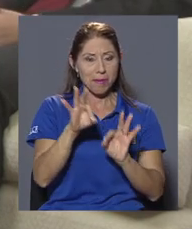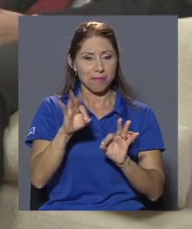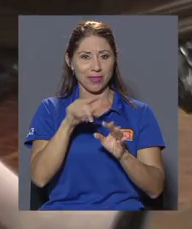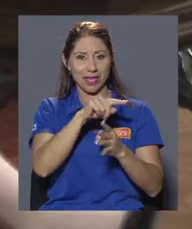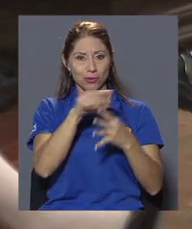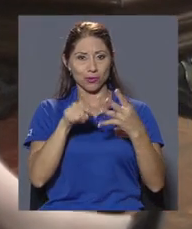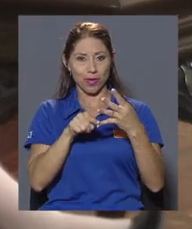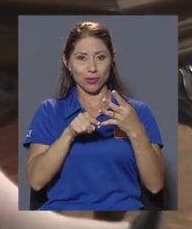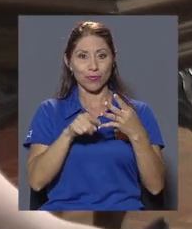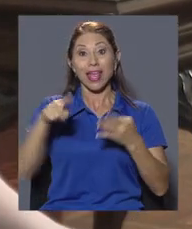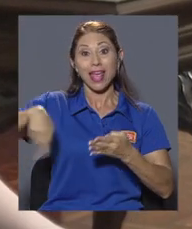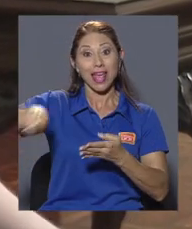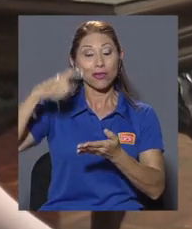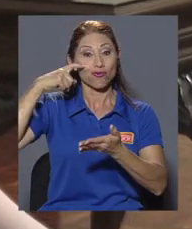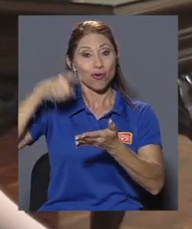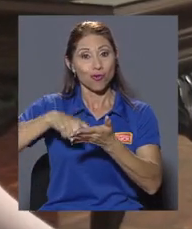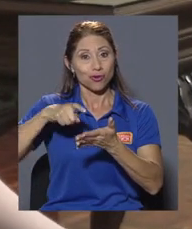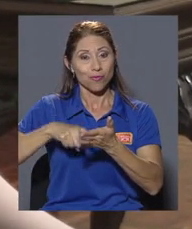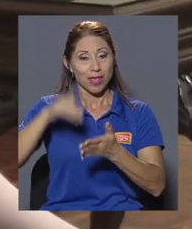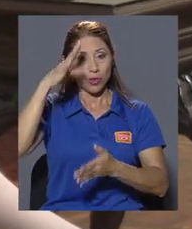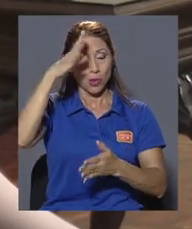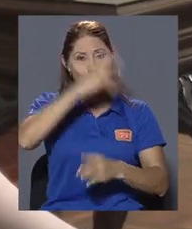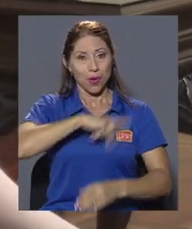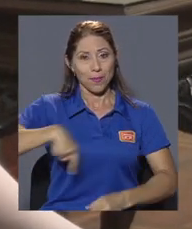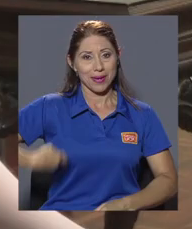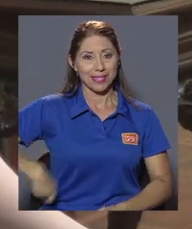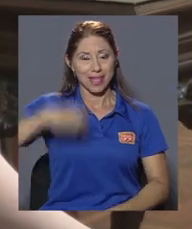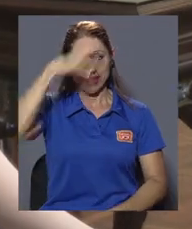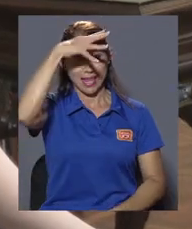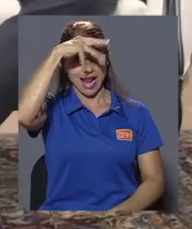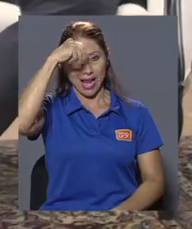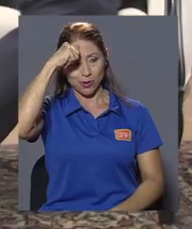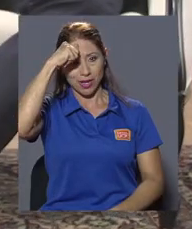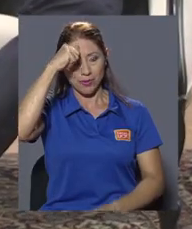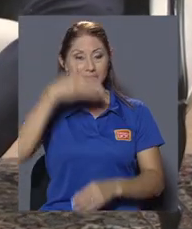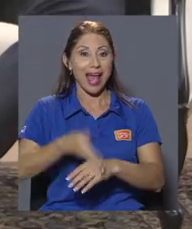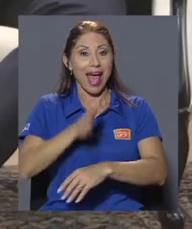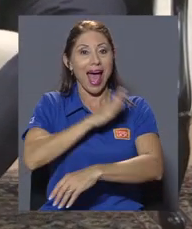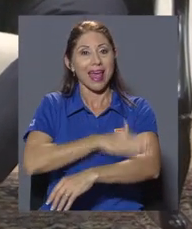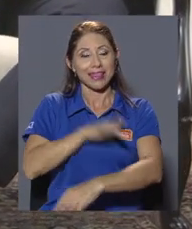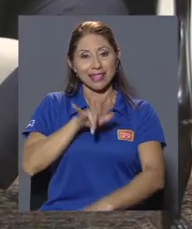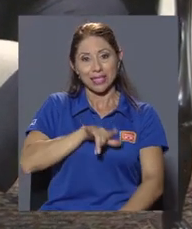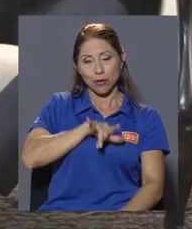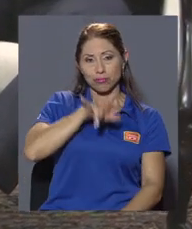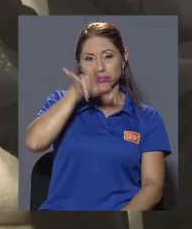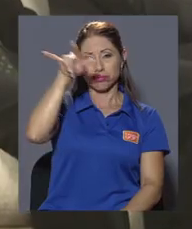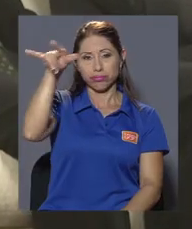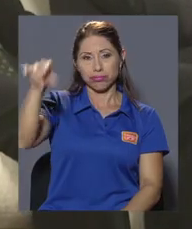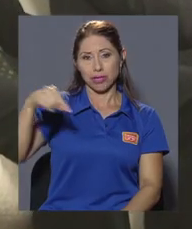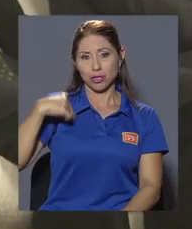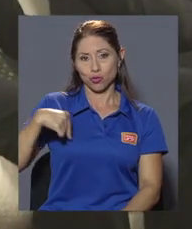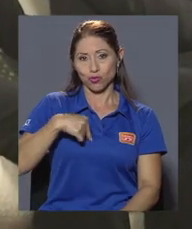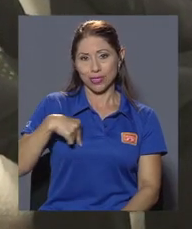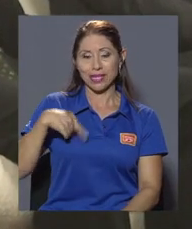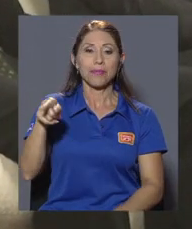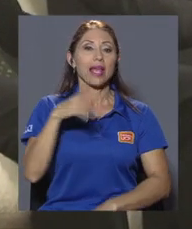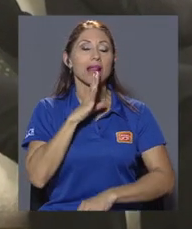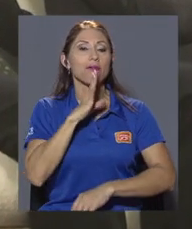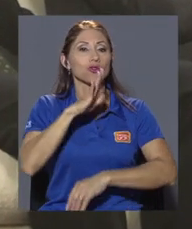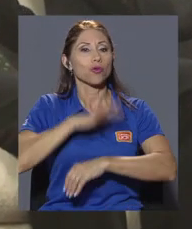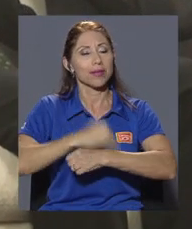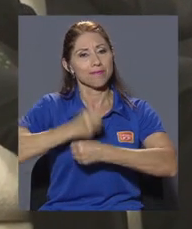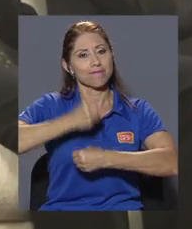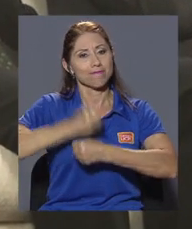un reconocimiento por parte del presidente de la República, Carlos Alvarado Quesada, antes de partir a Suiza, quien destacó el aporte de la